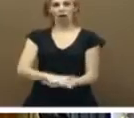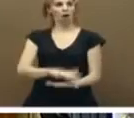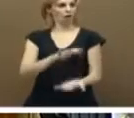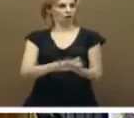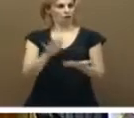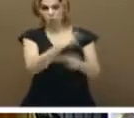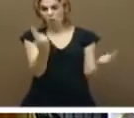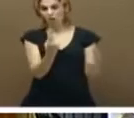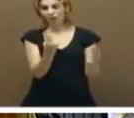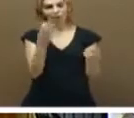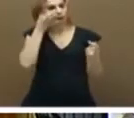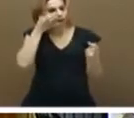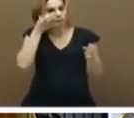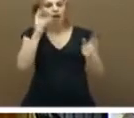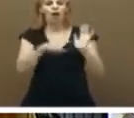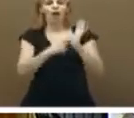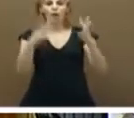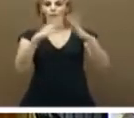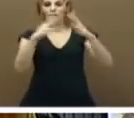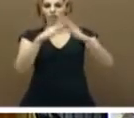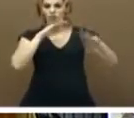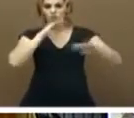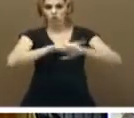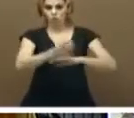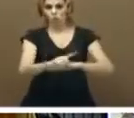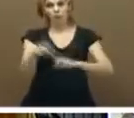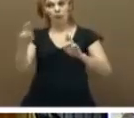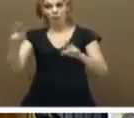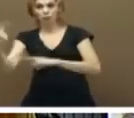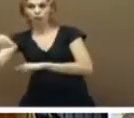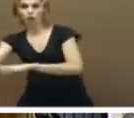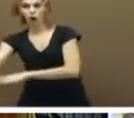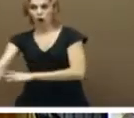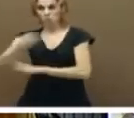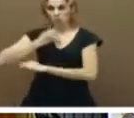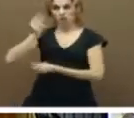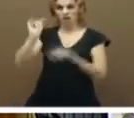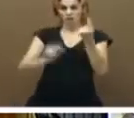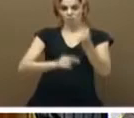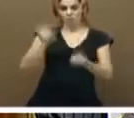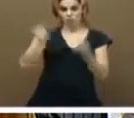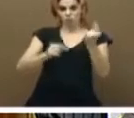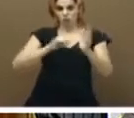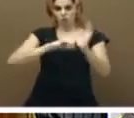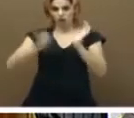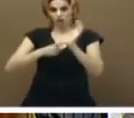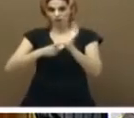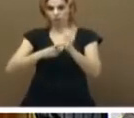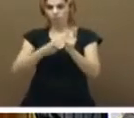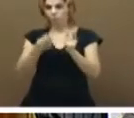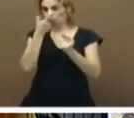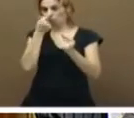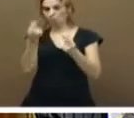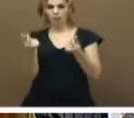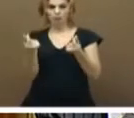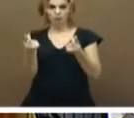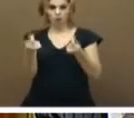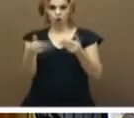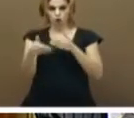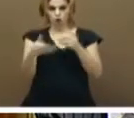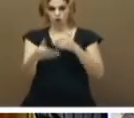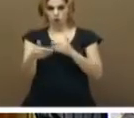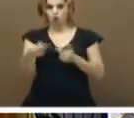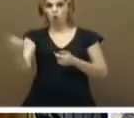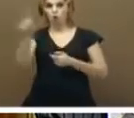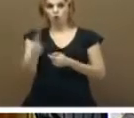él, ¿no? Le anuncio, y espero contar con su apoyo, que en la Ley de Presupuestos, en el texto articulado, vamos a traer una previsión que haga que el 1